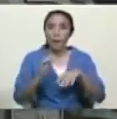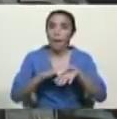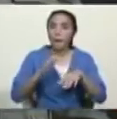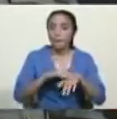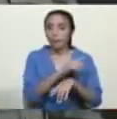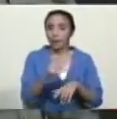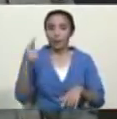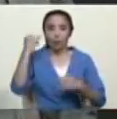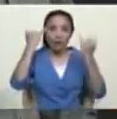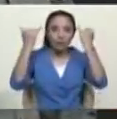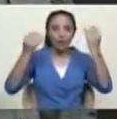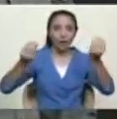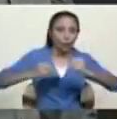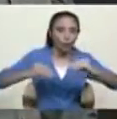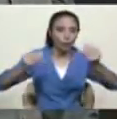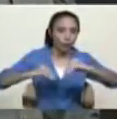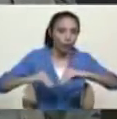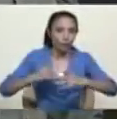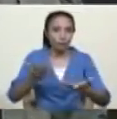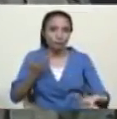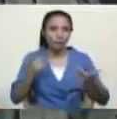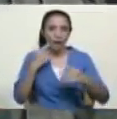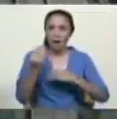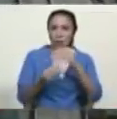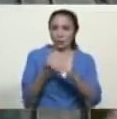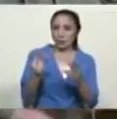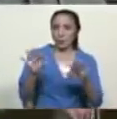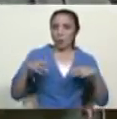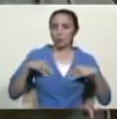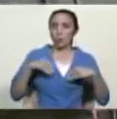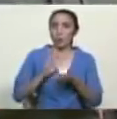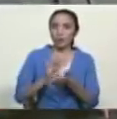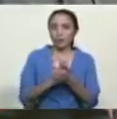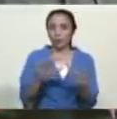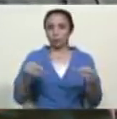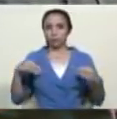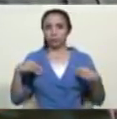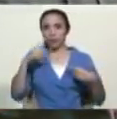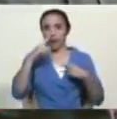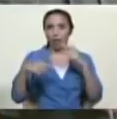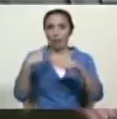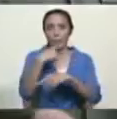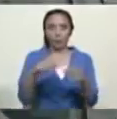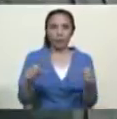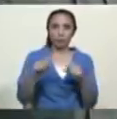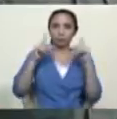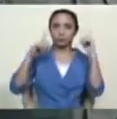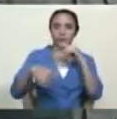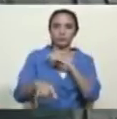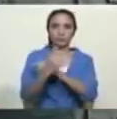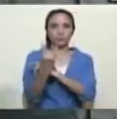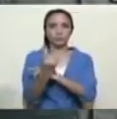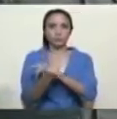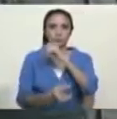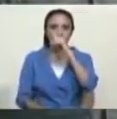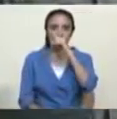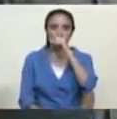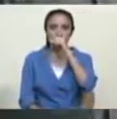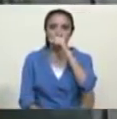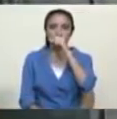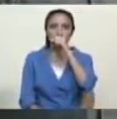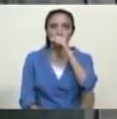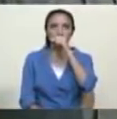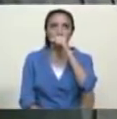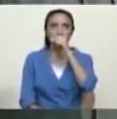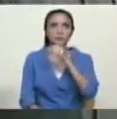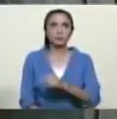estar creando un falso positivo de no vamos a hacer nada, y un día actúan contra nuestro país. Y yo les voy a